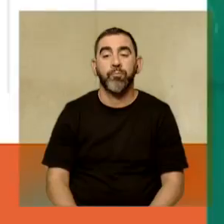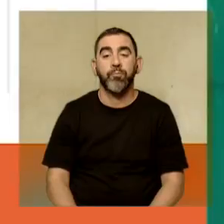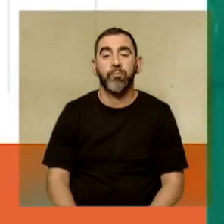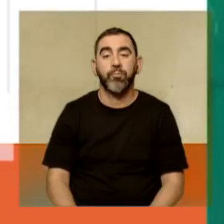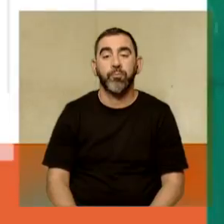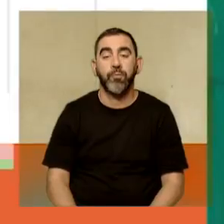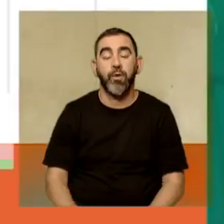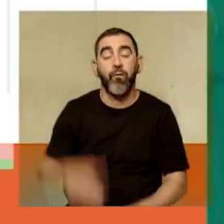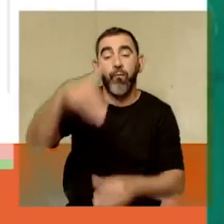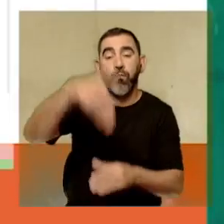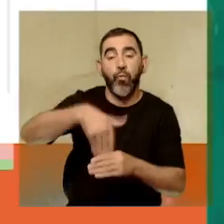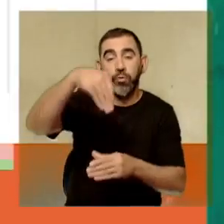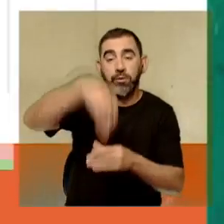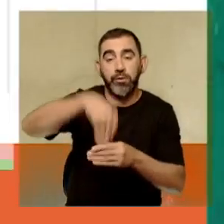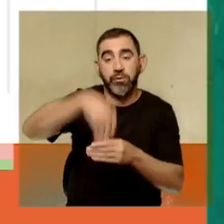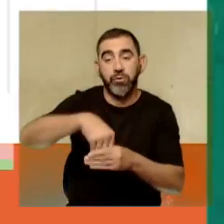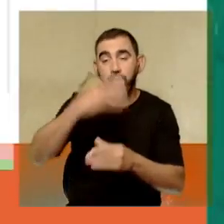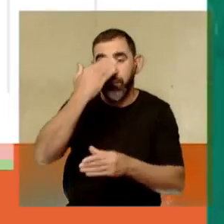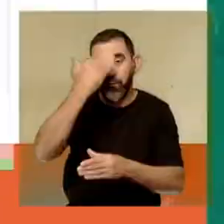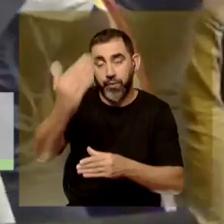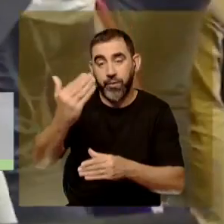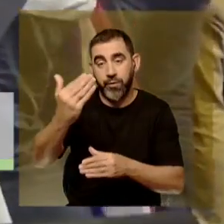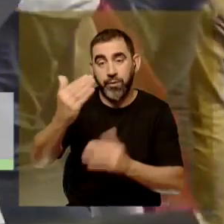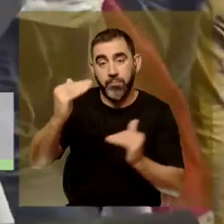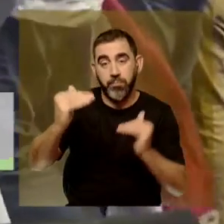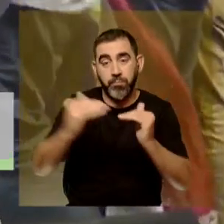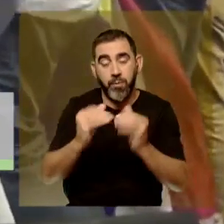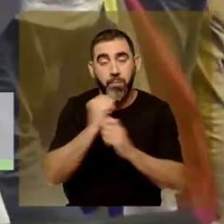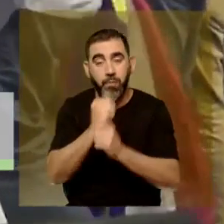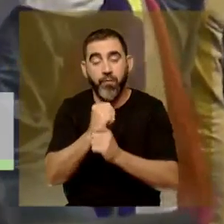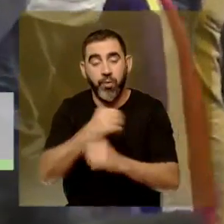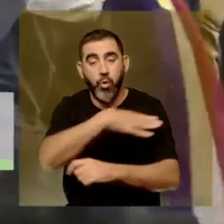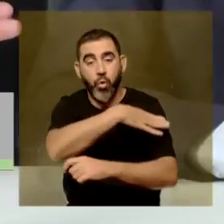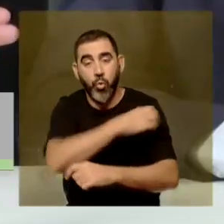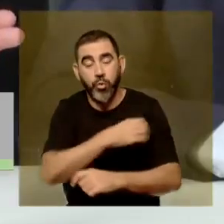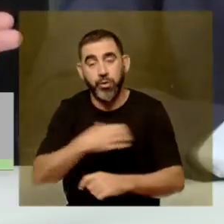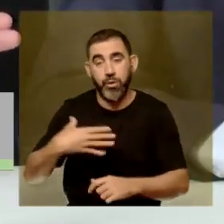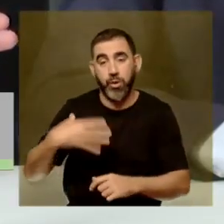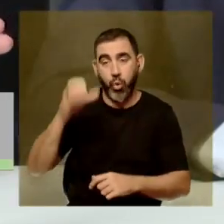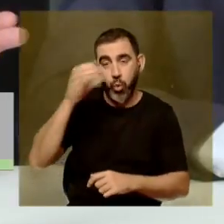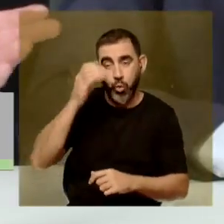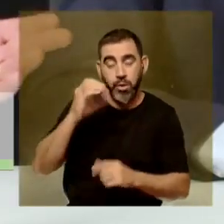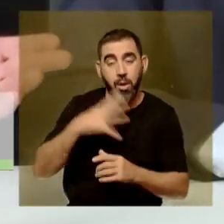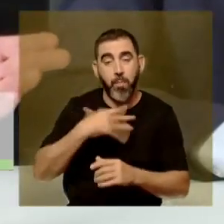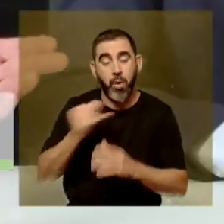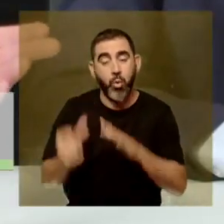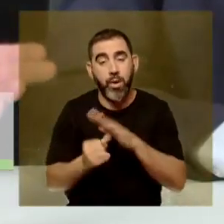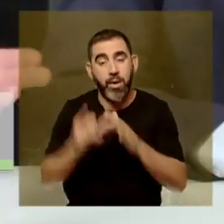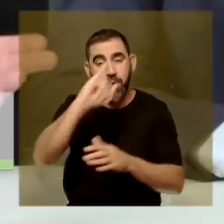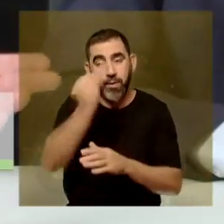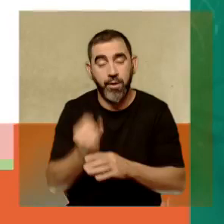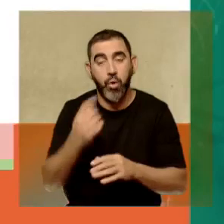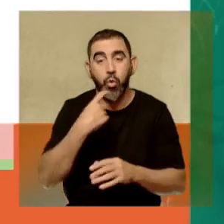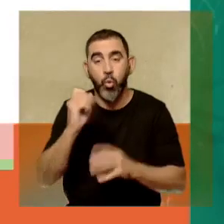De cara a las elecciones internas, el Frente Amplio empareja las preferencias. El Partido Nacional consolida el liderazgo y el